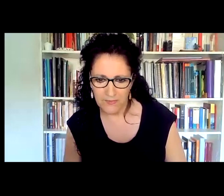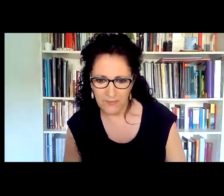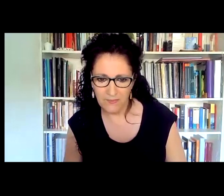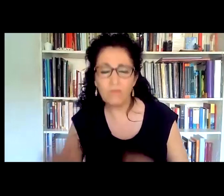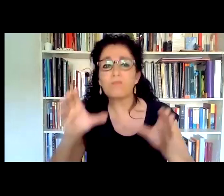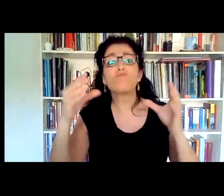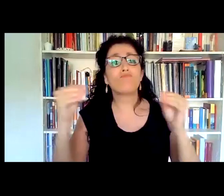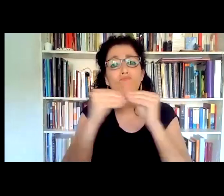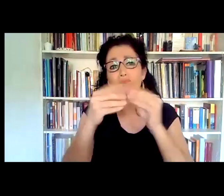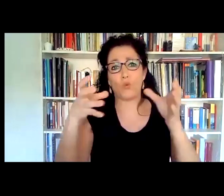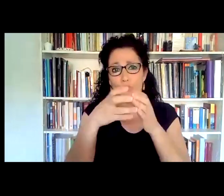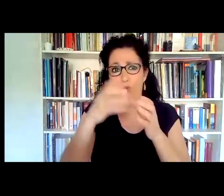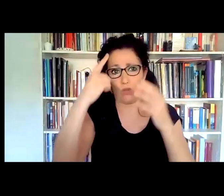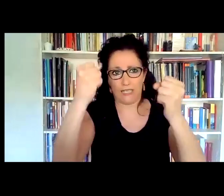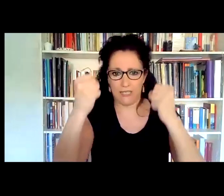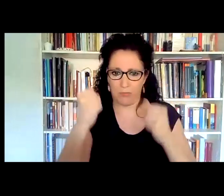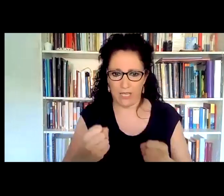11%.